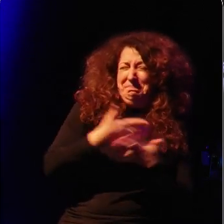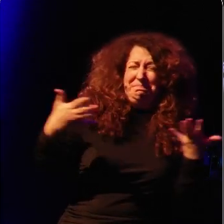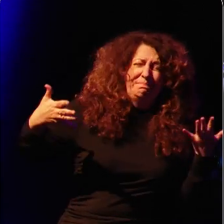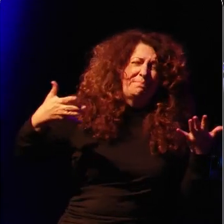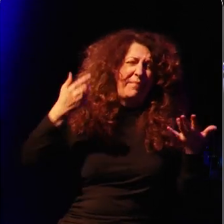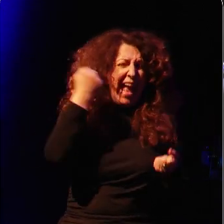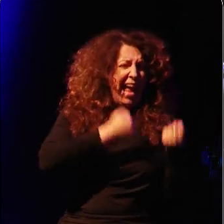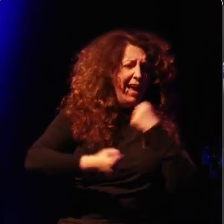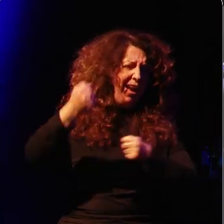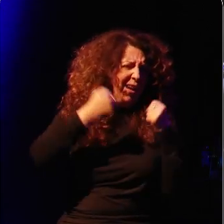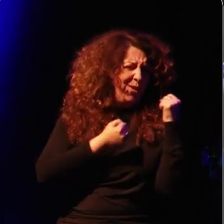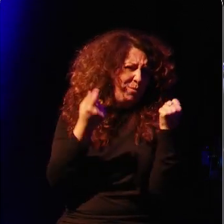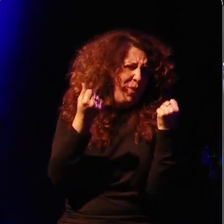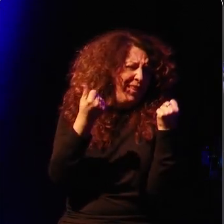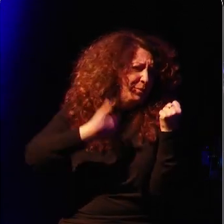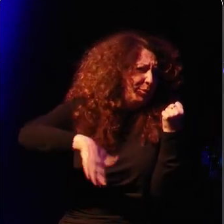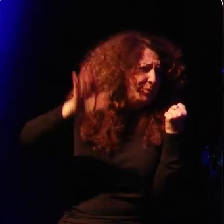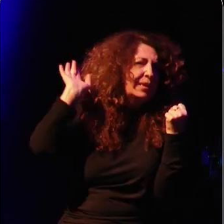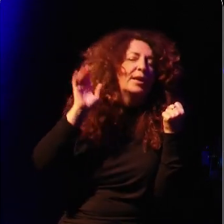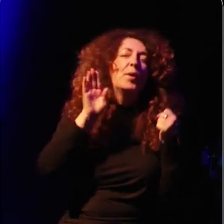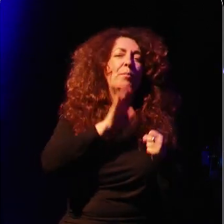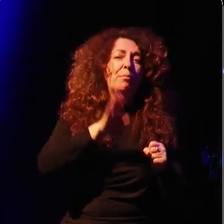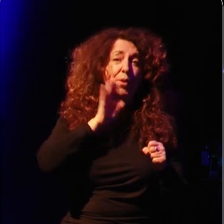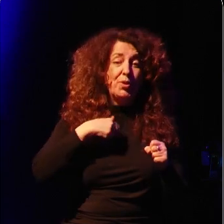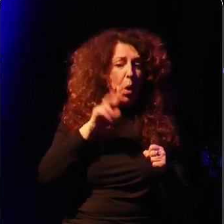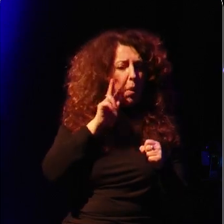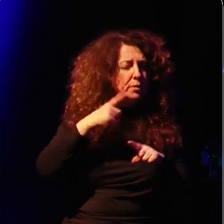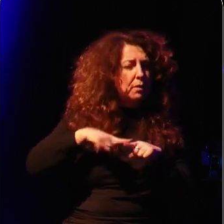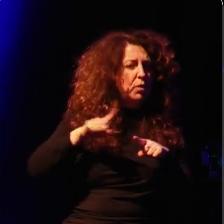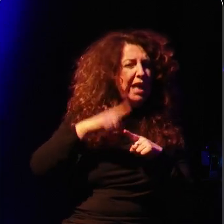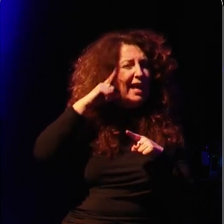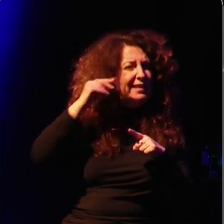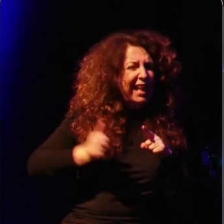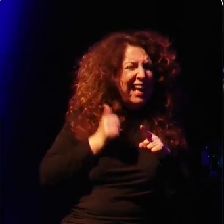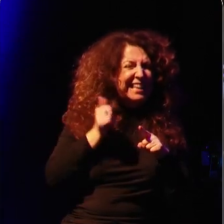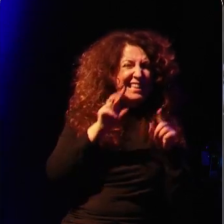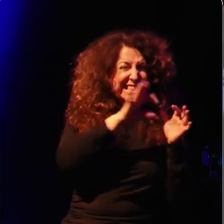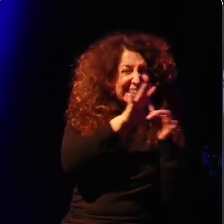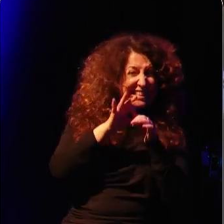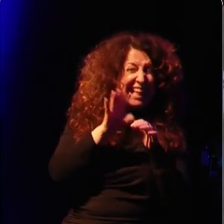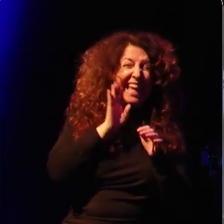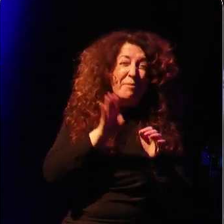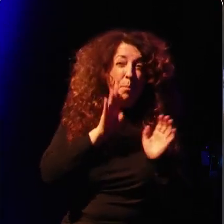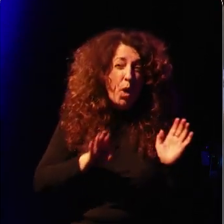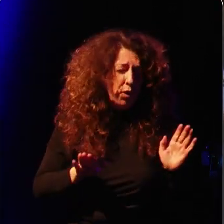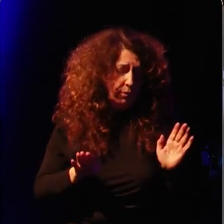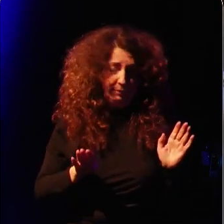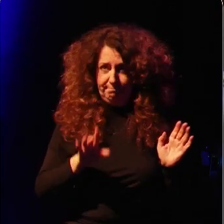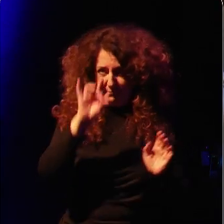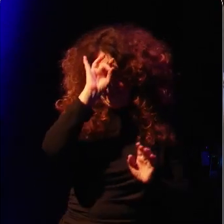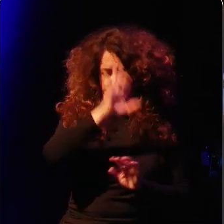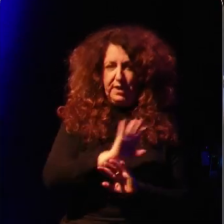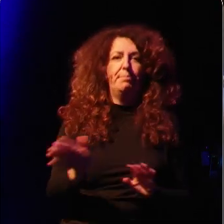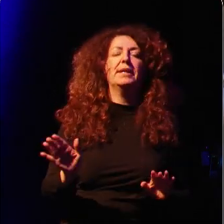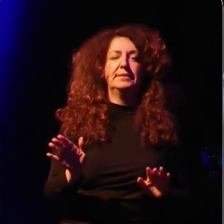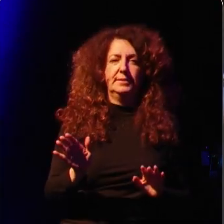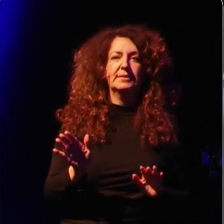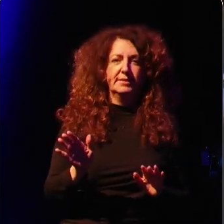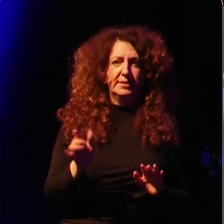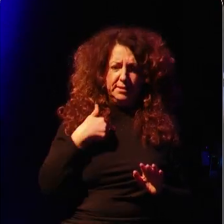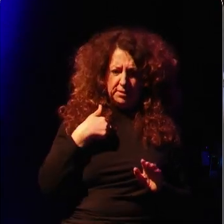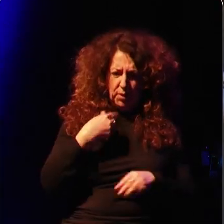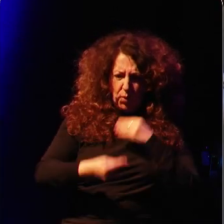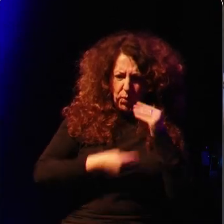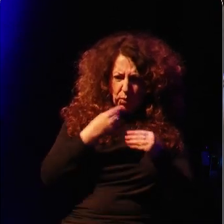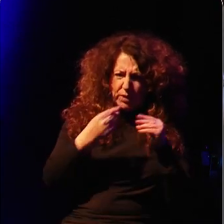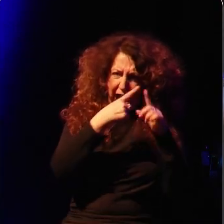detrás. Yo ya he visto cosas generadas en inteligencia artificial sobre el porno que lo flipas. Y dices, hostias, tío, ¿podía